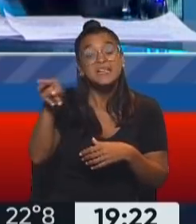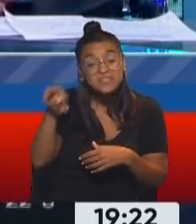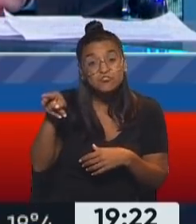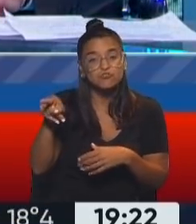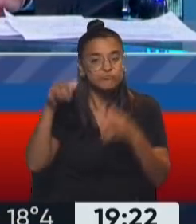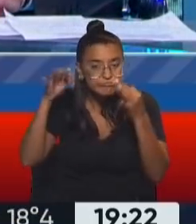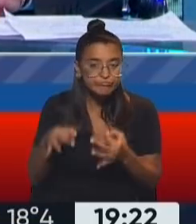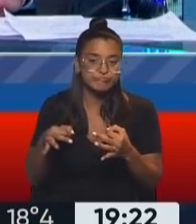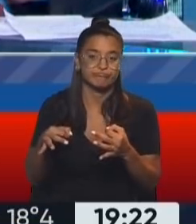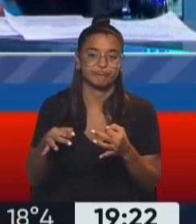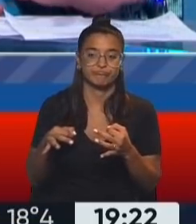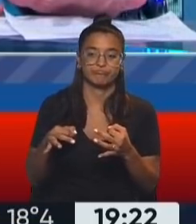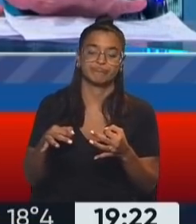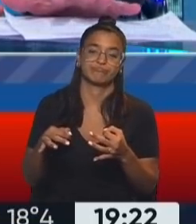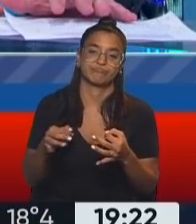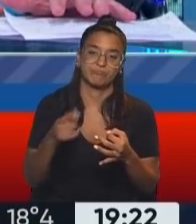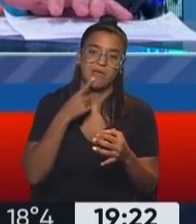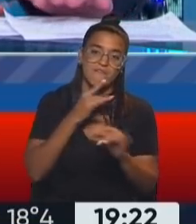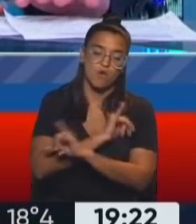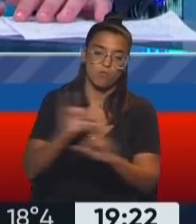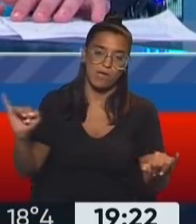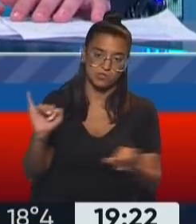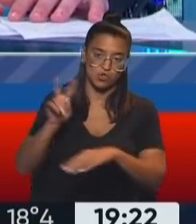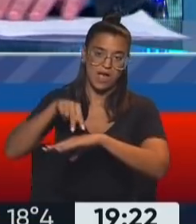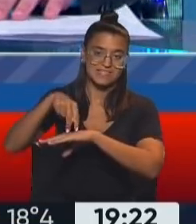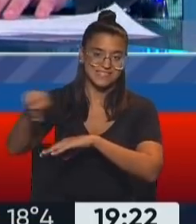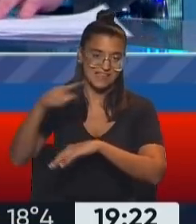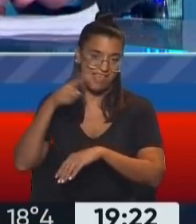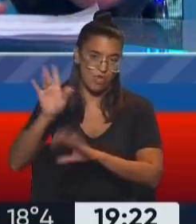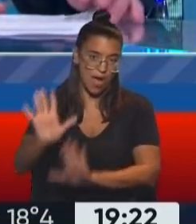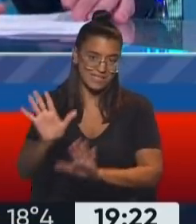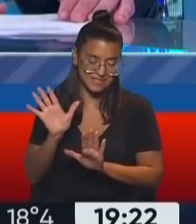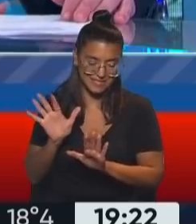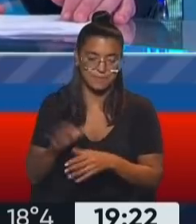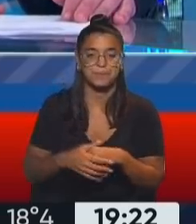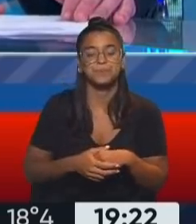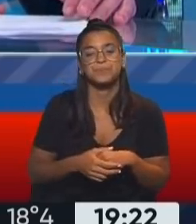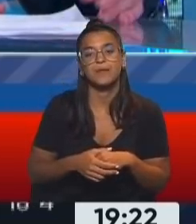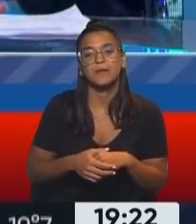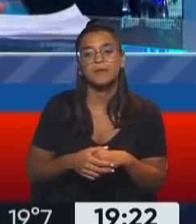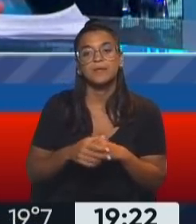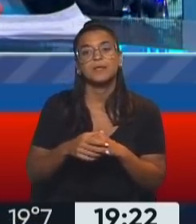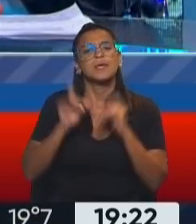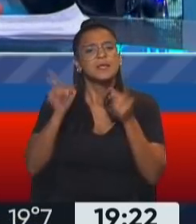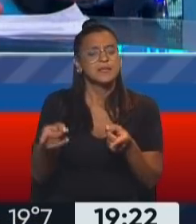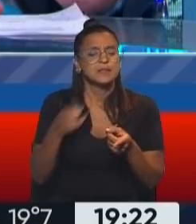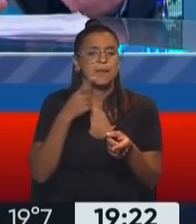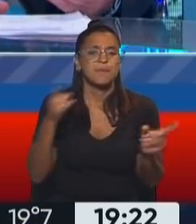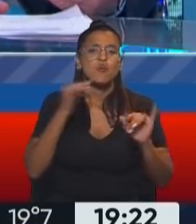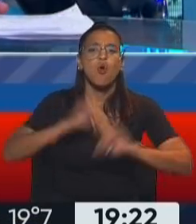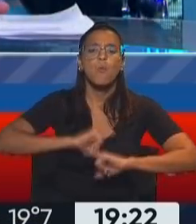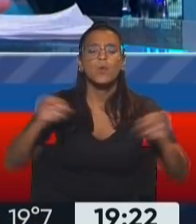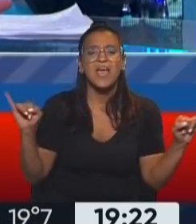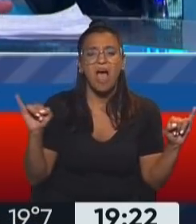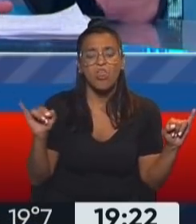lo que, por lo menos así se informó desde la Cancillería. Y fíjate lo que también trasciende del comunicado de lo